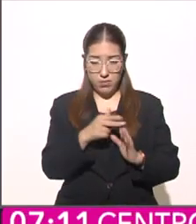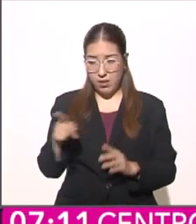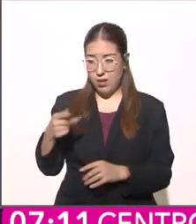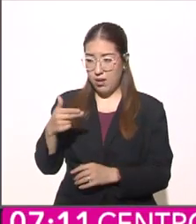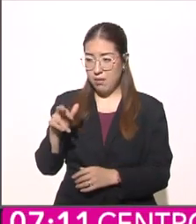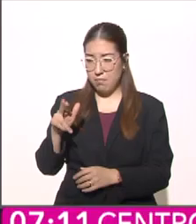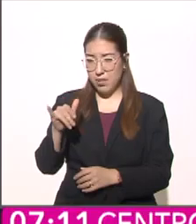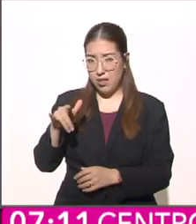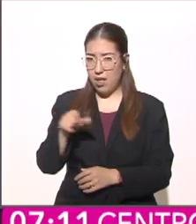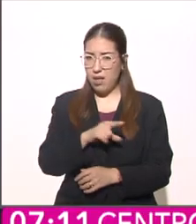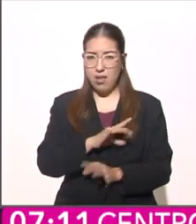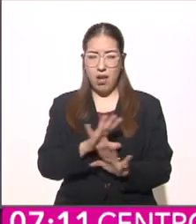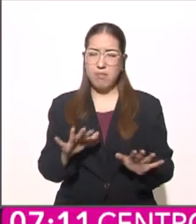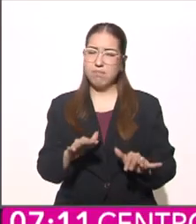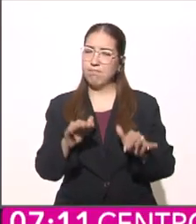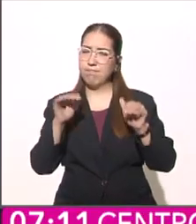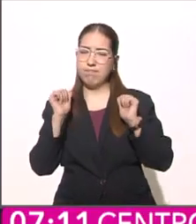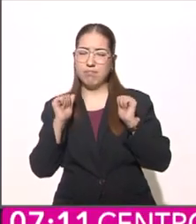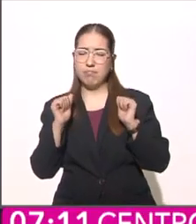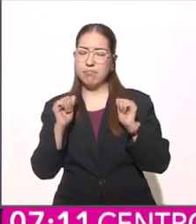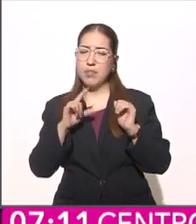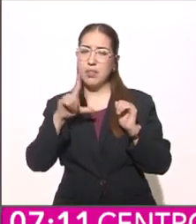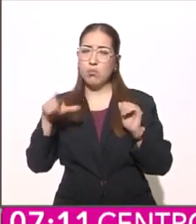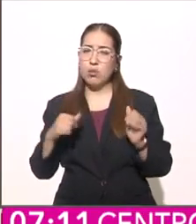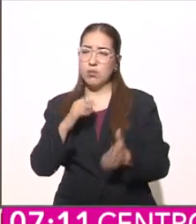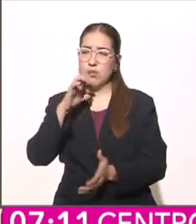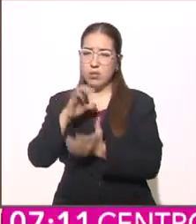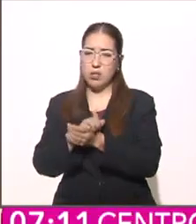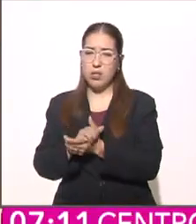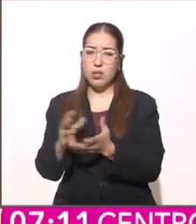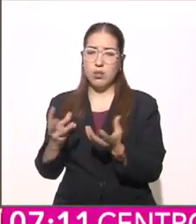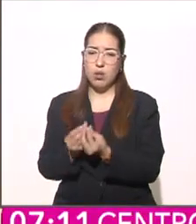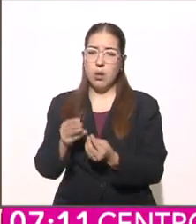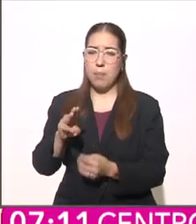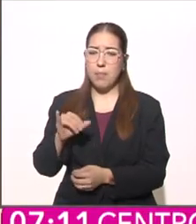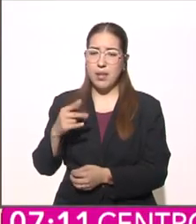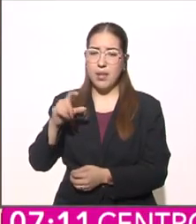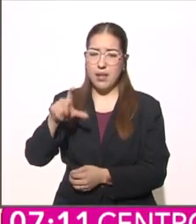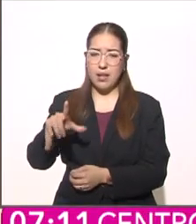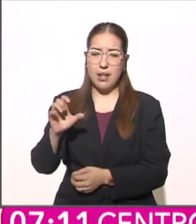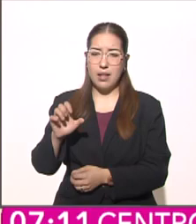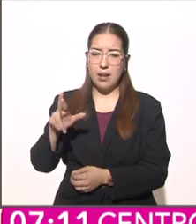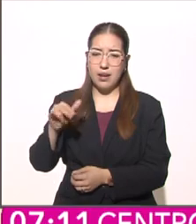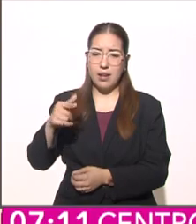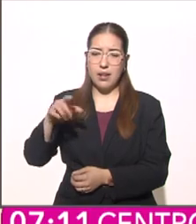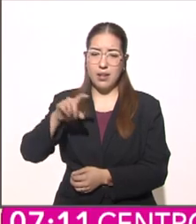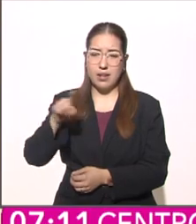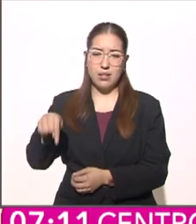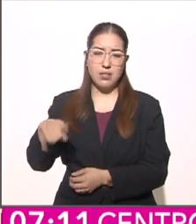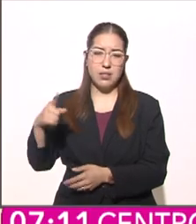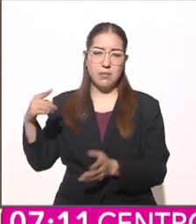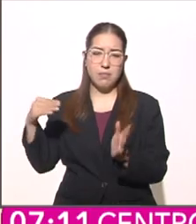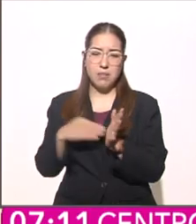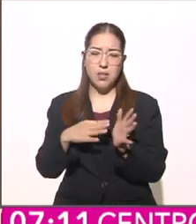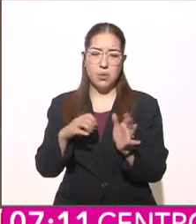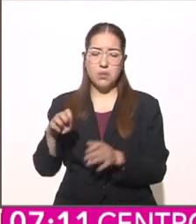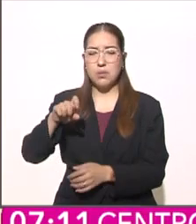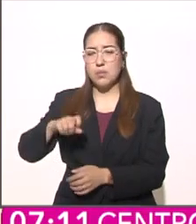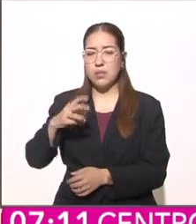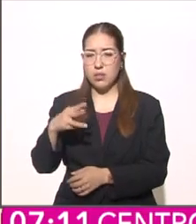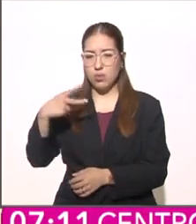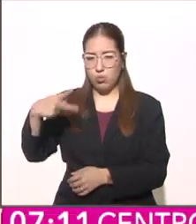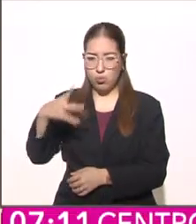de la escena pública. Contrajo matrimonio con Miguel Enríquez en 1923. Tuvo dos